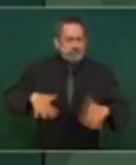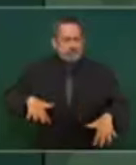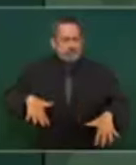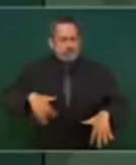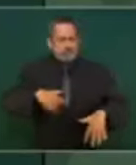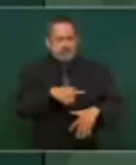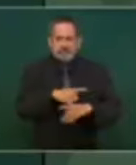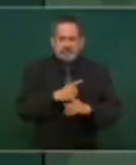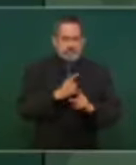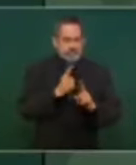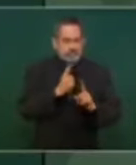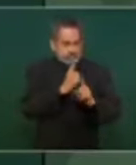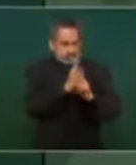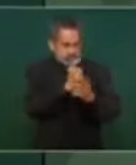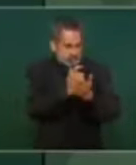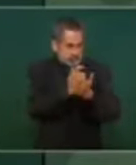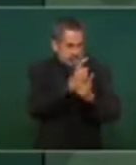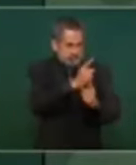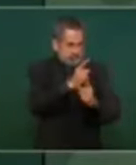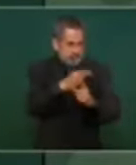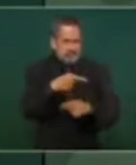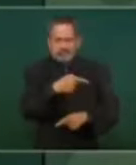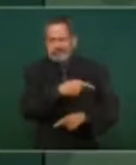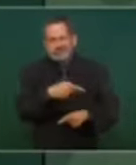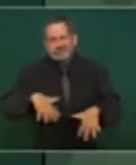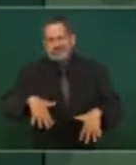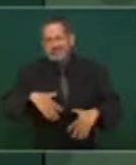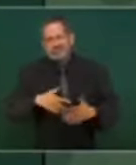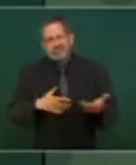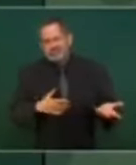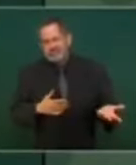que amenazan de que con eso